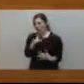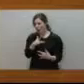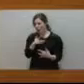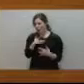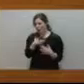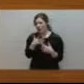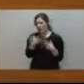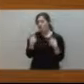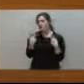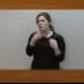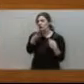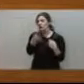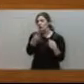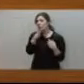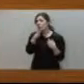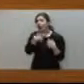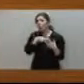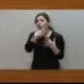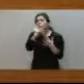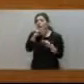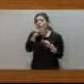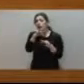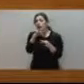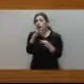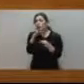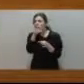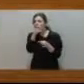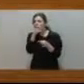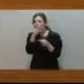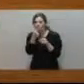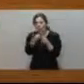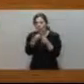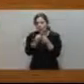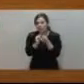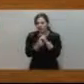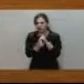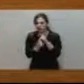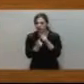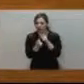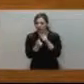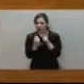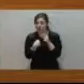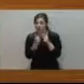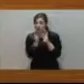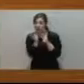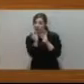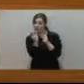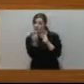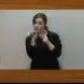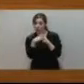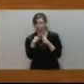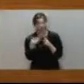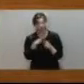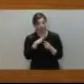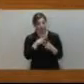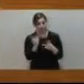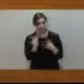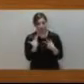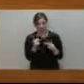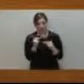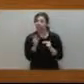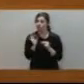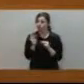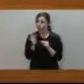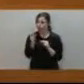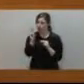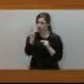Por alterar documentación, señor consejero. Por cambiar las certificaciones y las facturas. Por favor, señoría, vaya concluyendo. Sí,